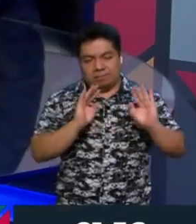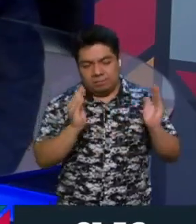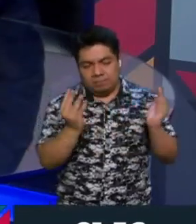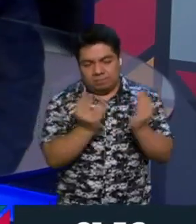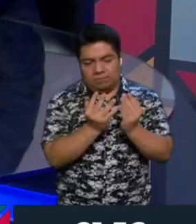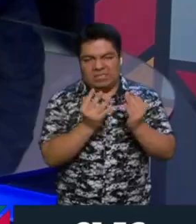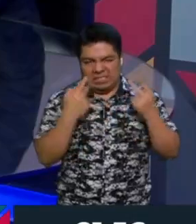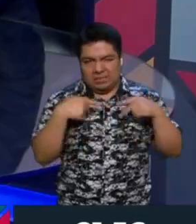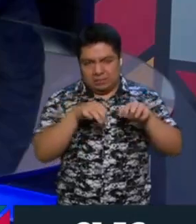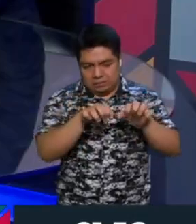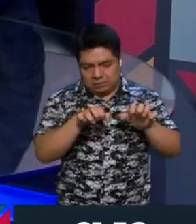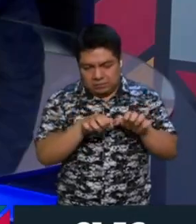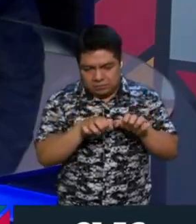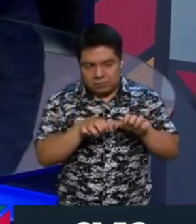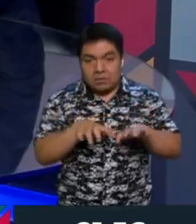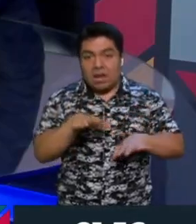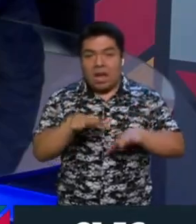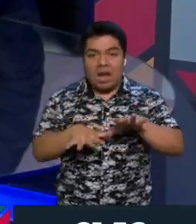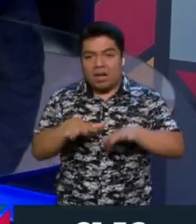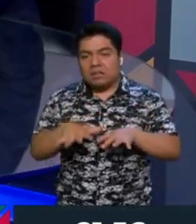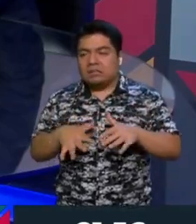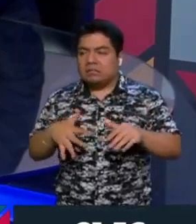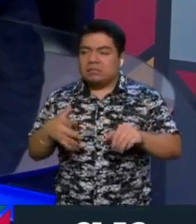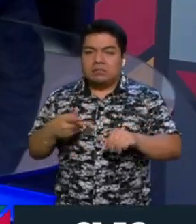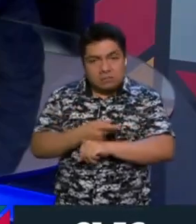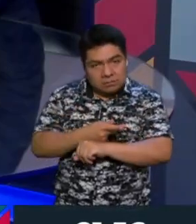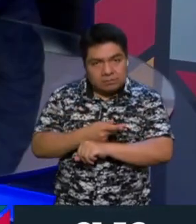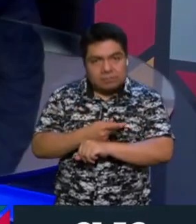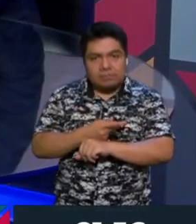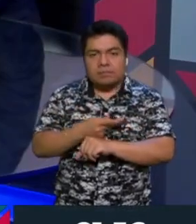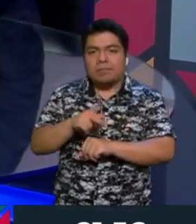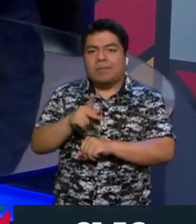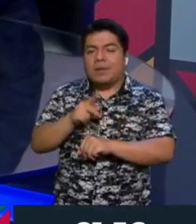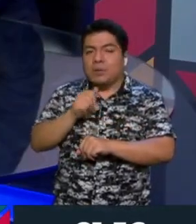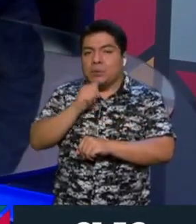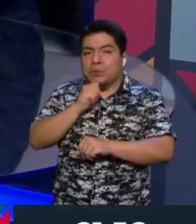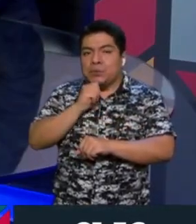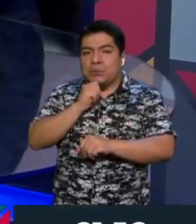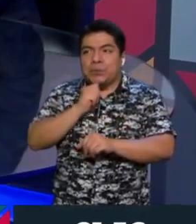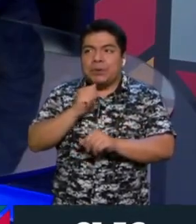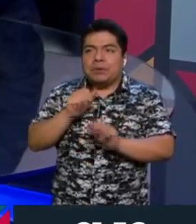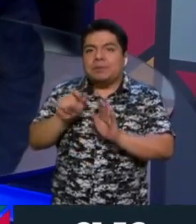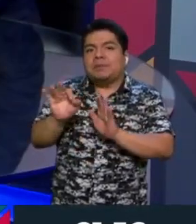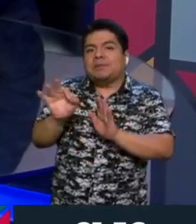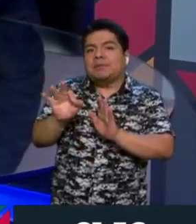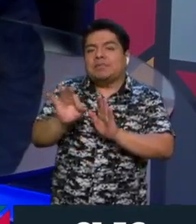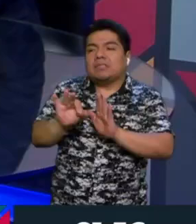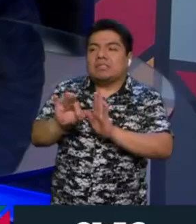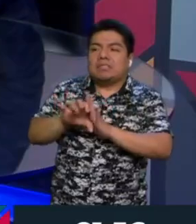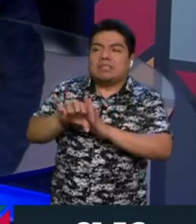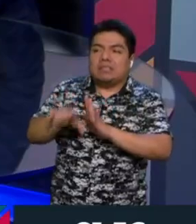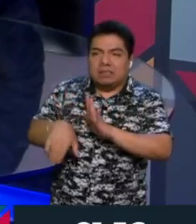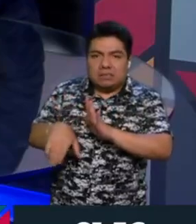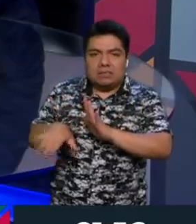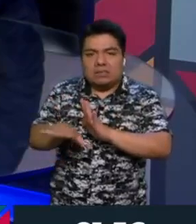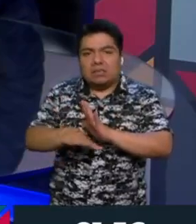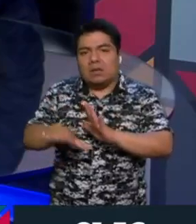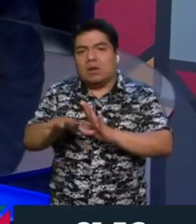en su proceder y además no responden a lo que puede considerarse pues una convicción,